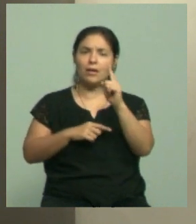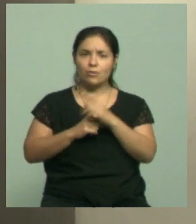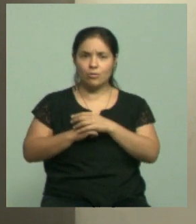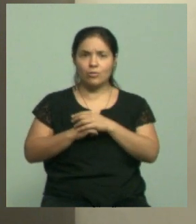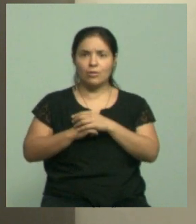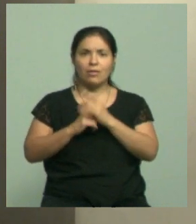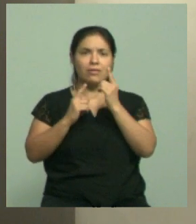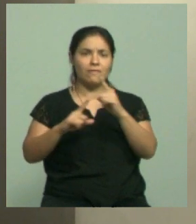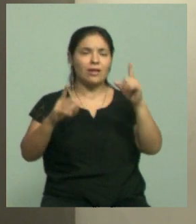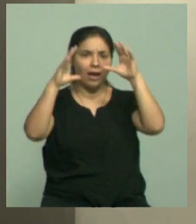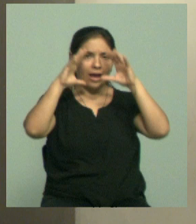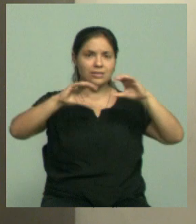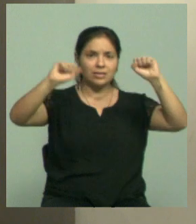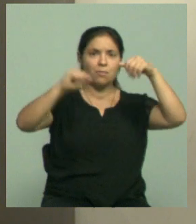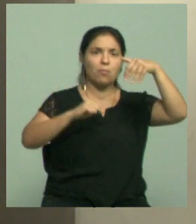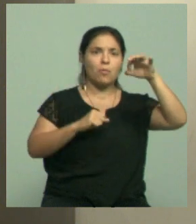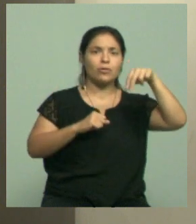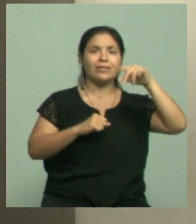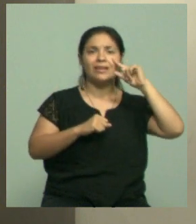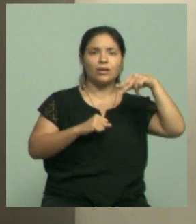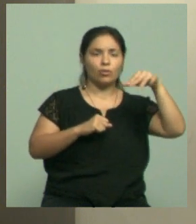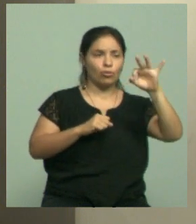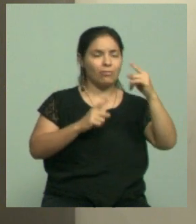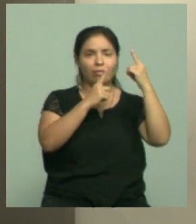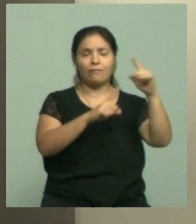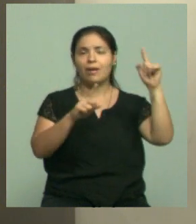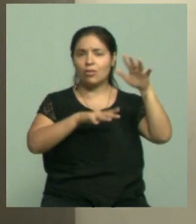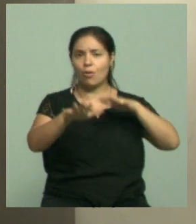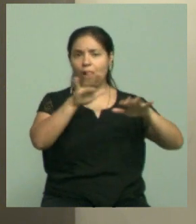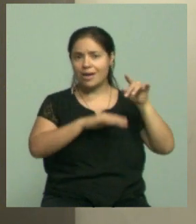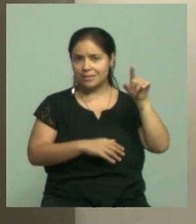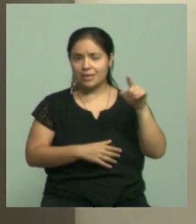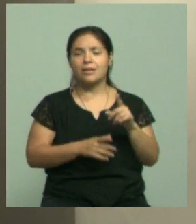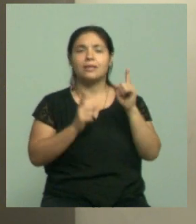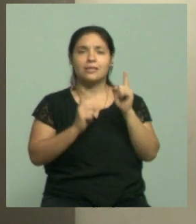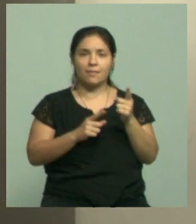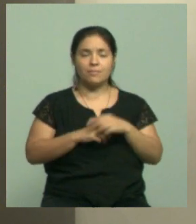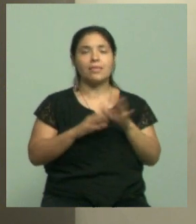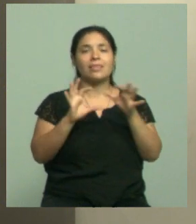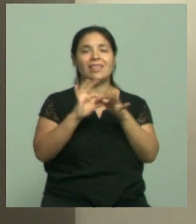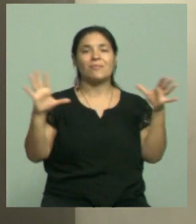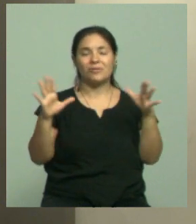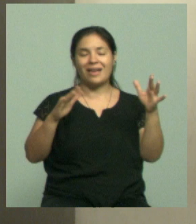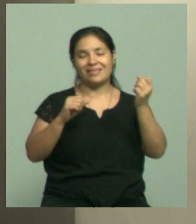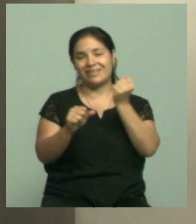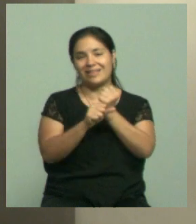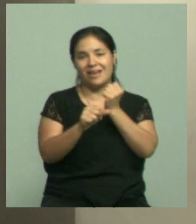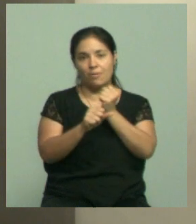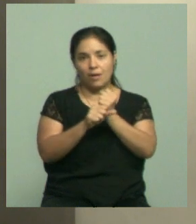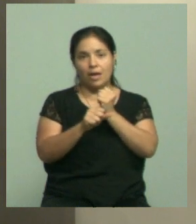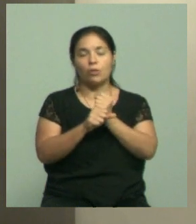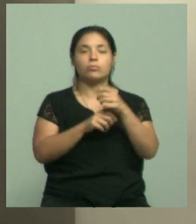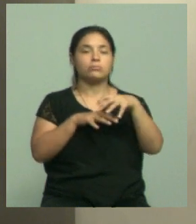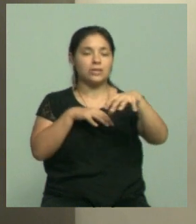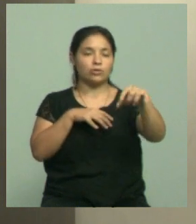canciller Mondino y lo que hace la estructura burocrática que está a cargo de las relaciones internacionales o de